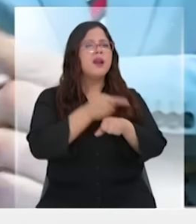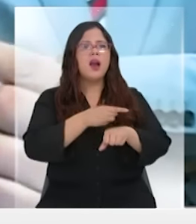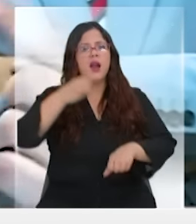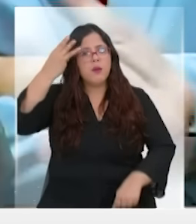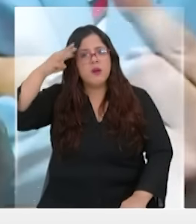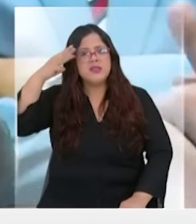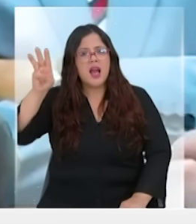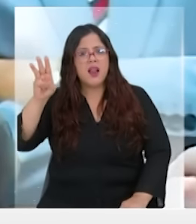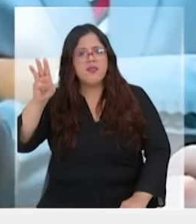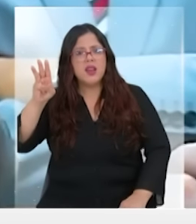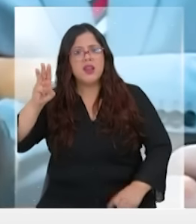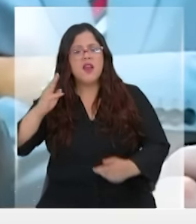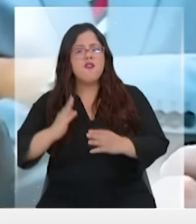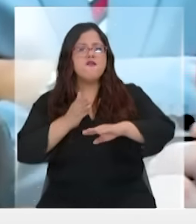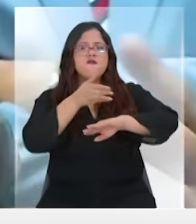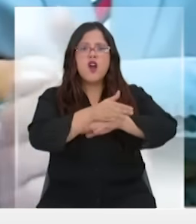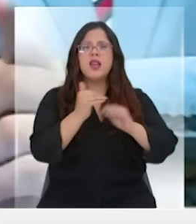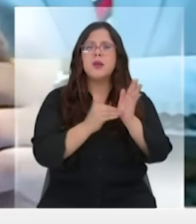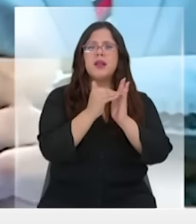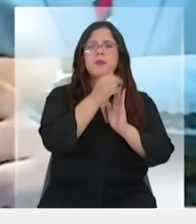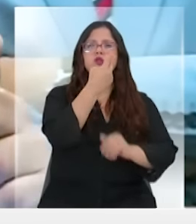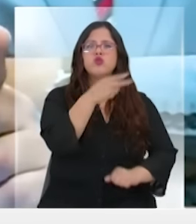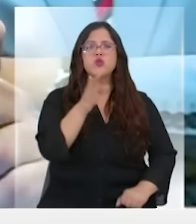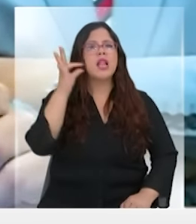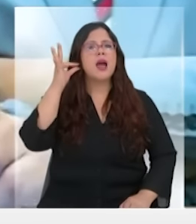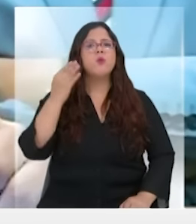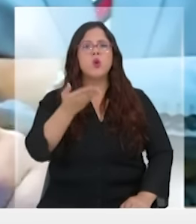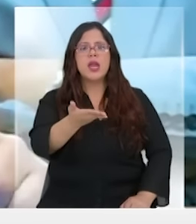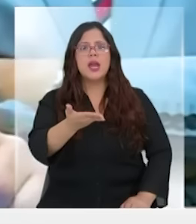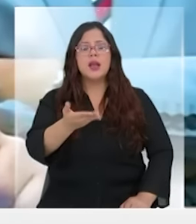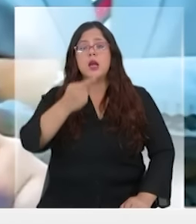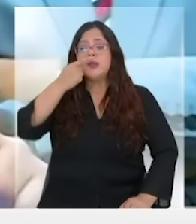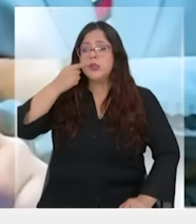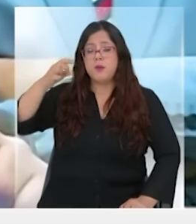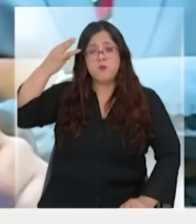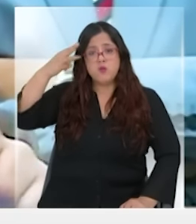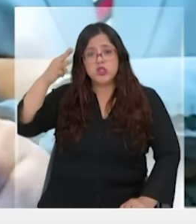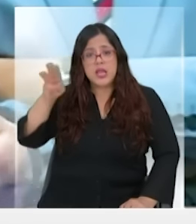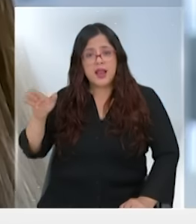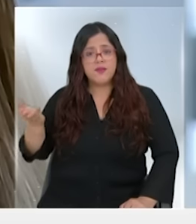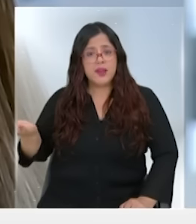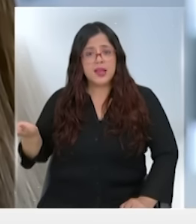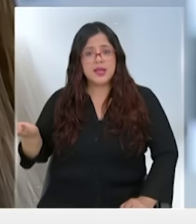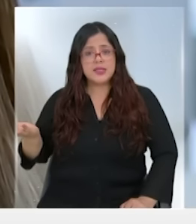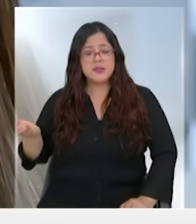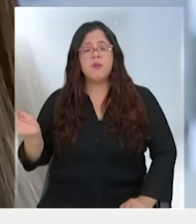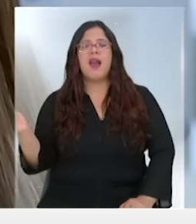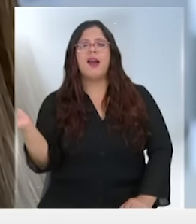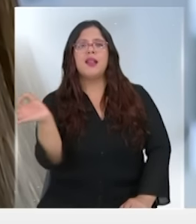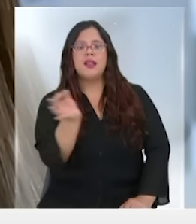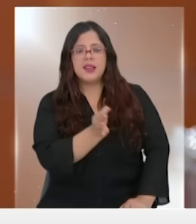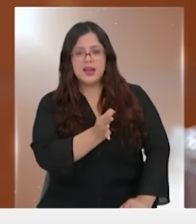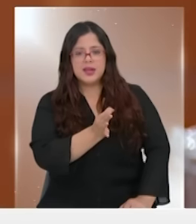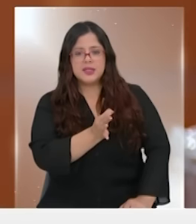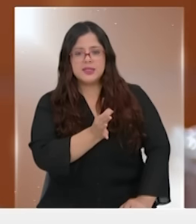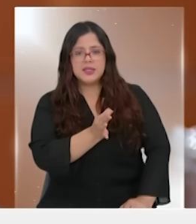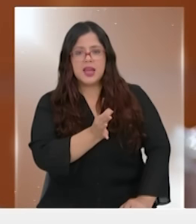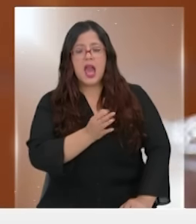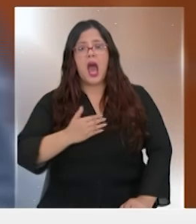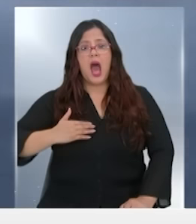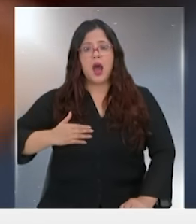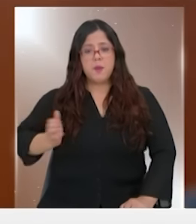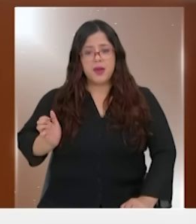Se acercaron a su departamento. Y el imputado Monsalve le señaló a la